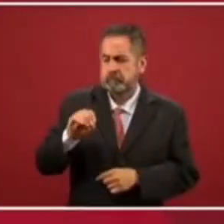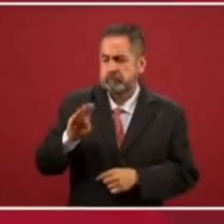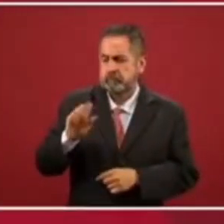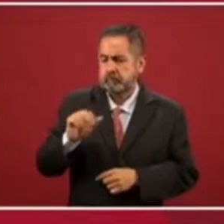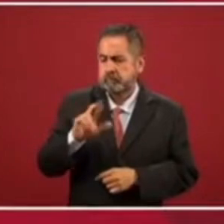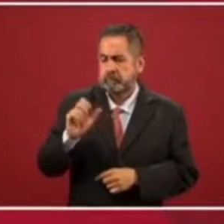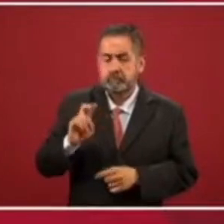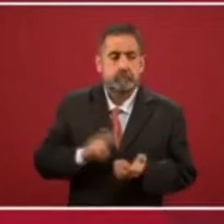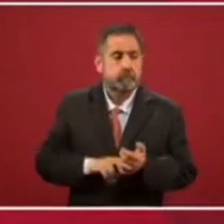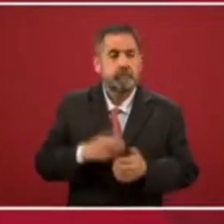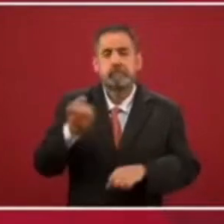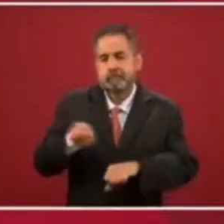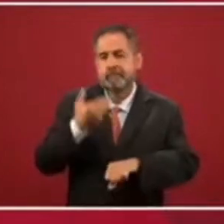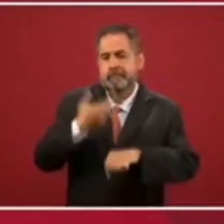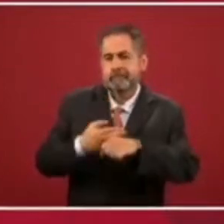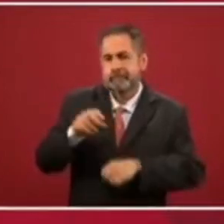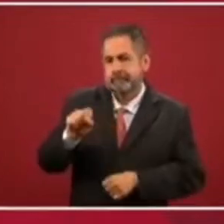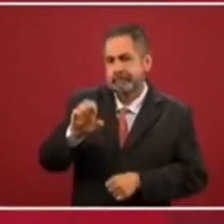era secretario de la Defensa